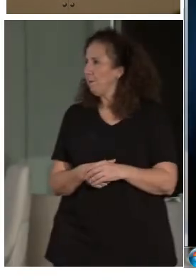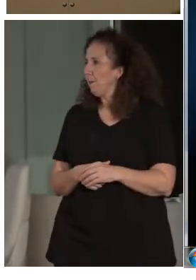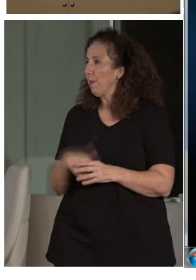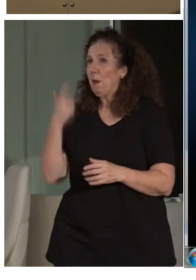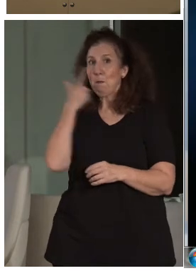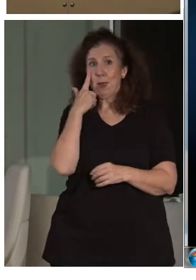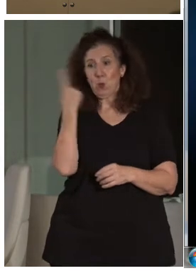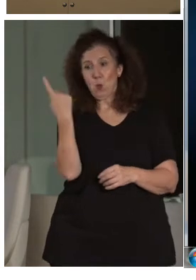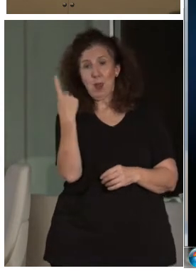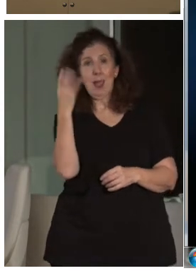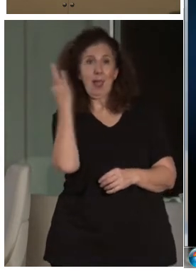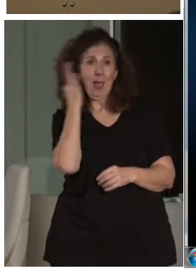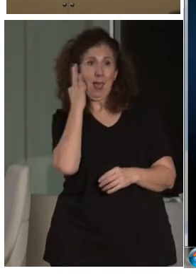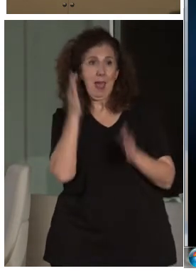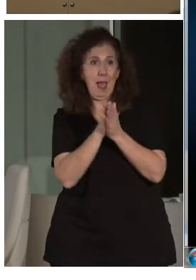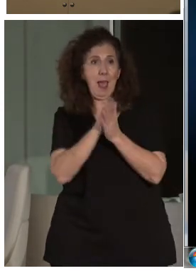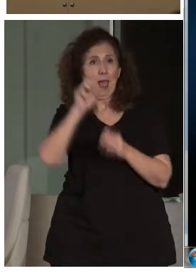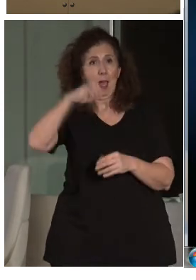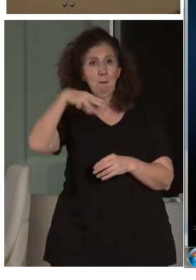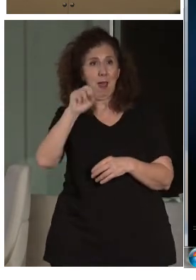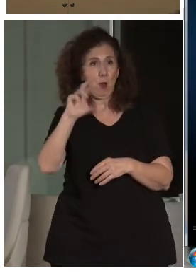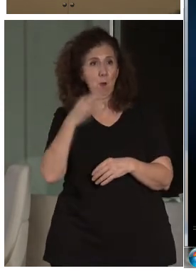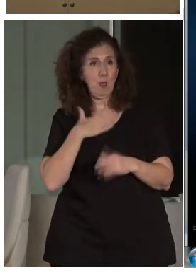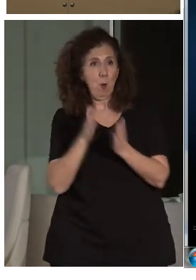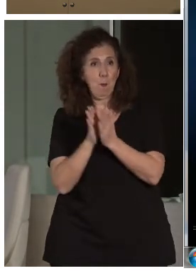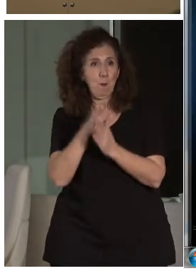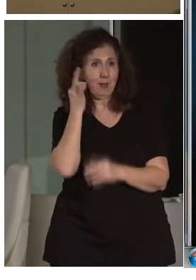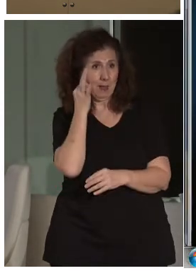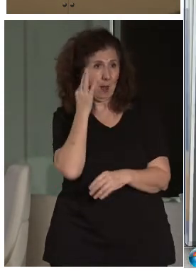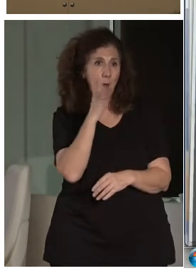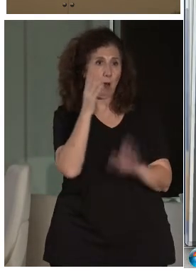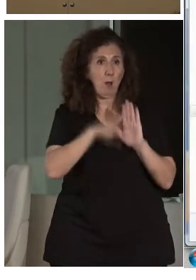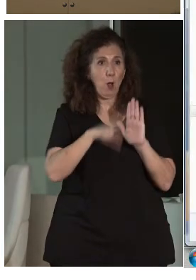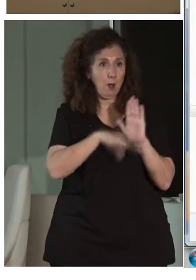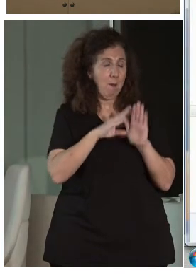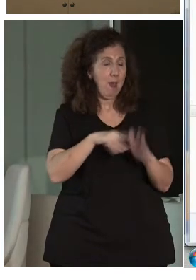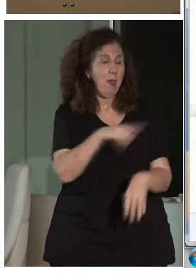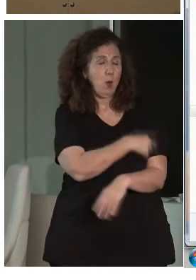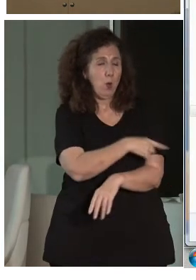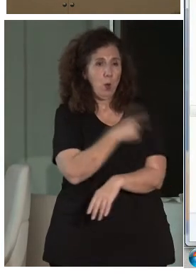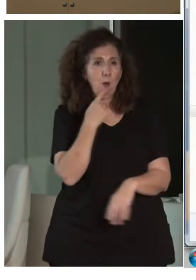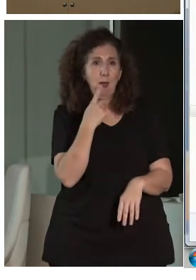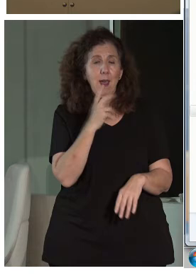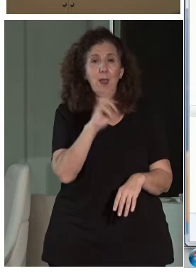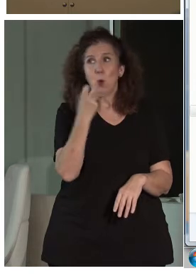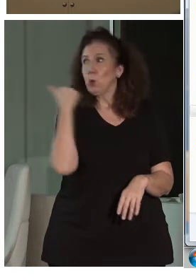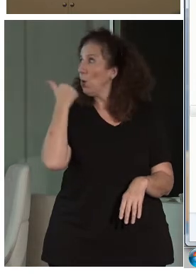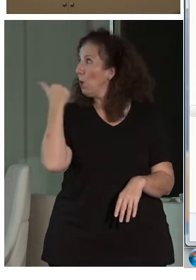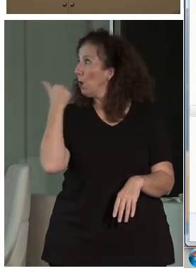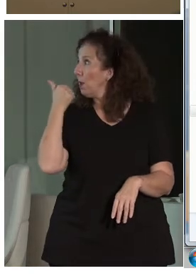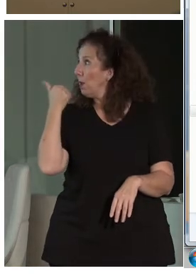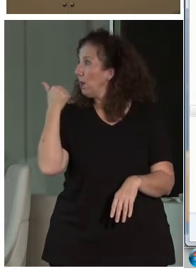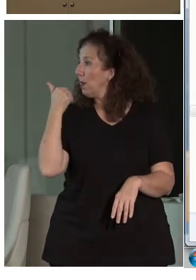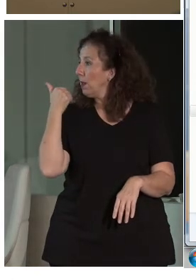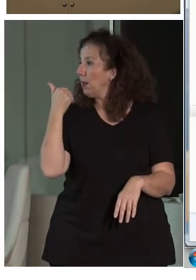De Amparo, mi compañera, que salió en la televisión canaria a cuenta del programa ese con la Cruz Roja que os comentaba, y luego este que es en